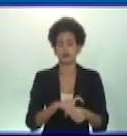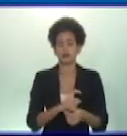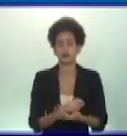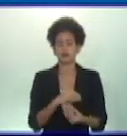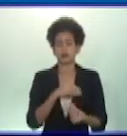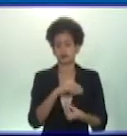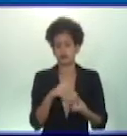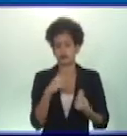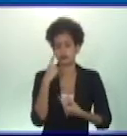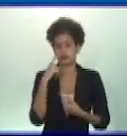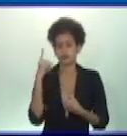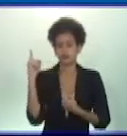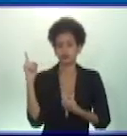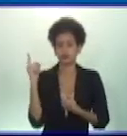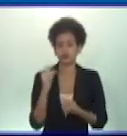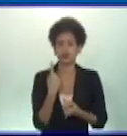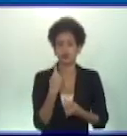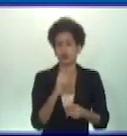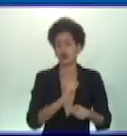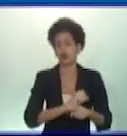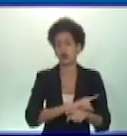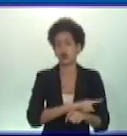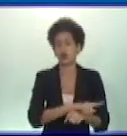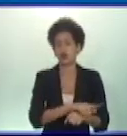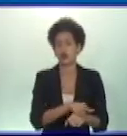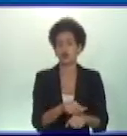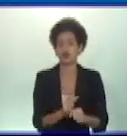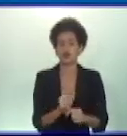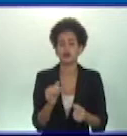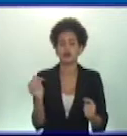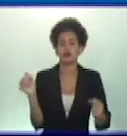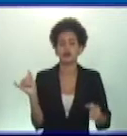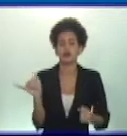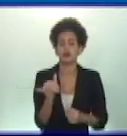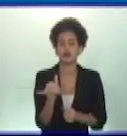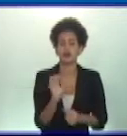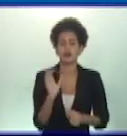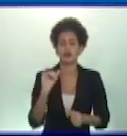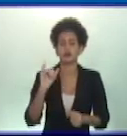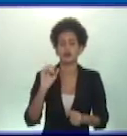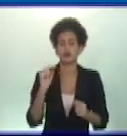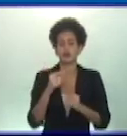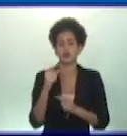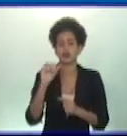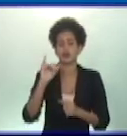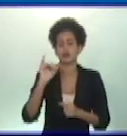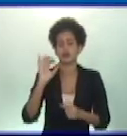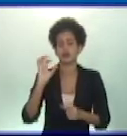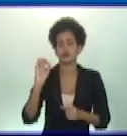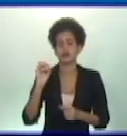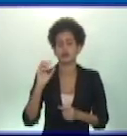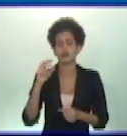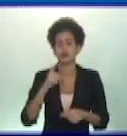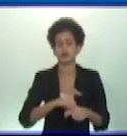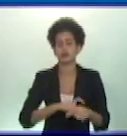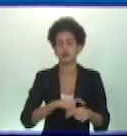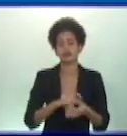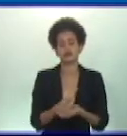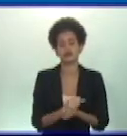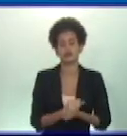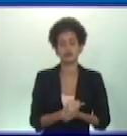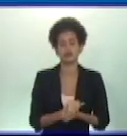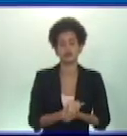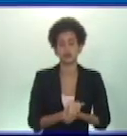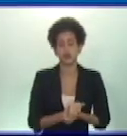1 hora es igual a 60 minutos. Por lo tanto,